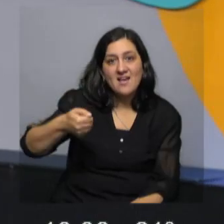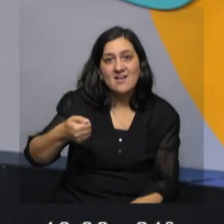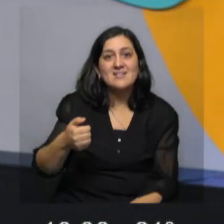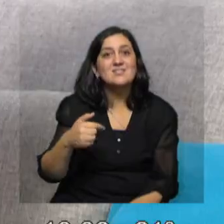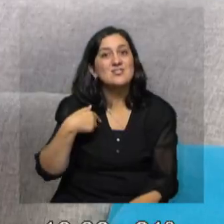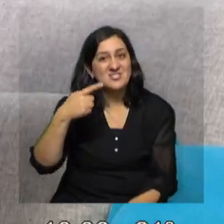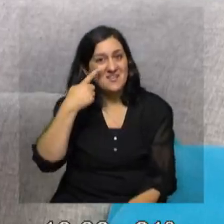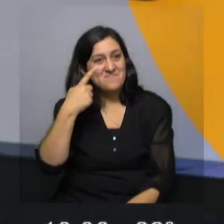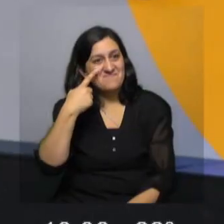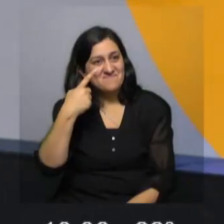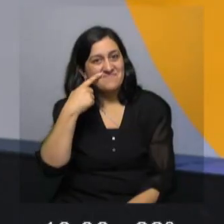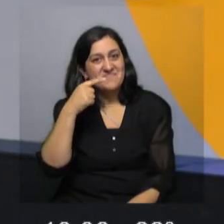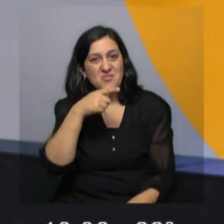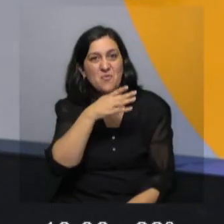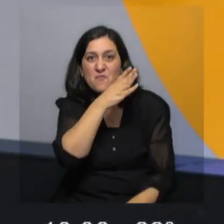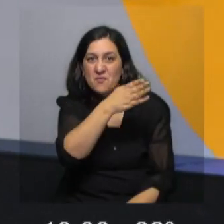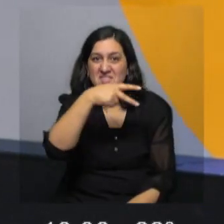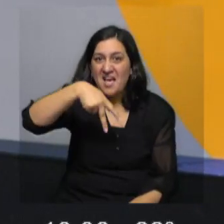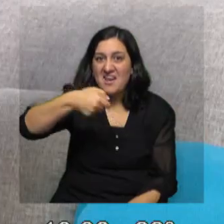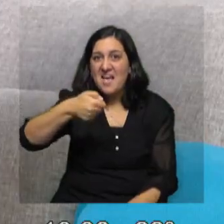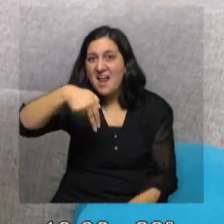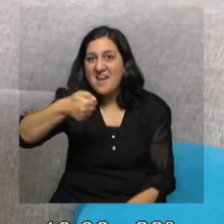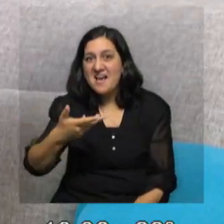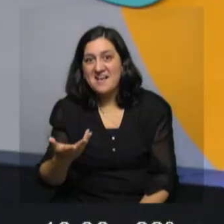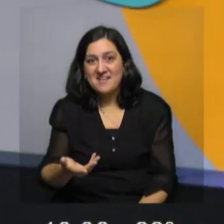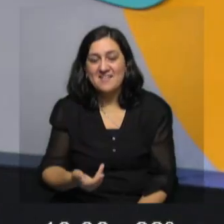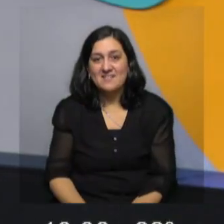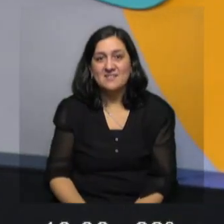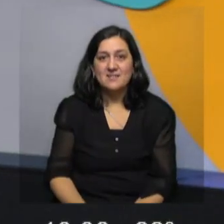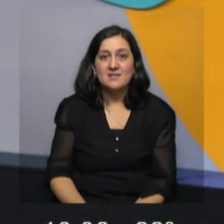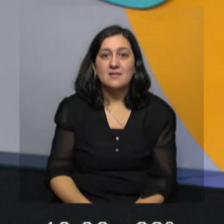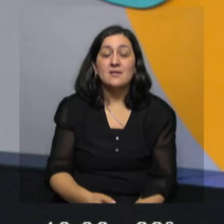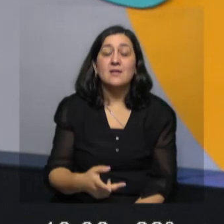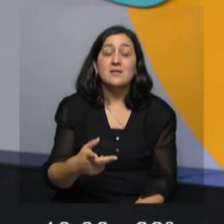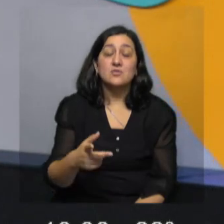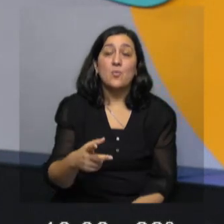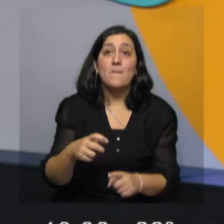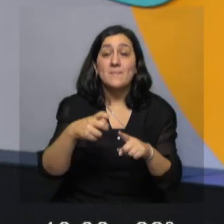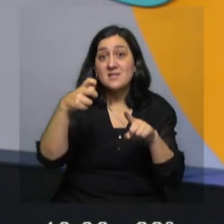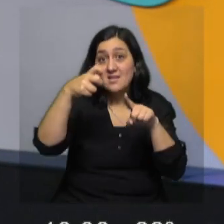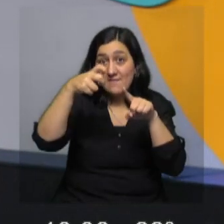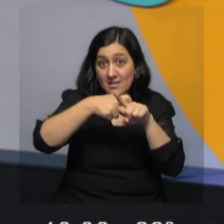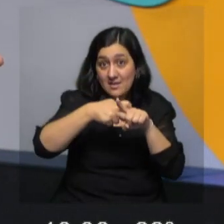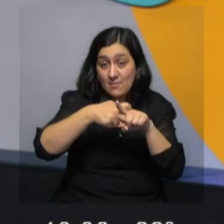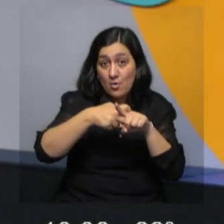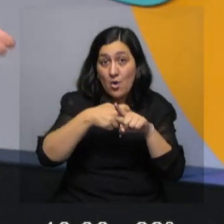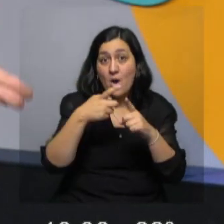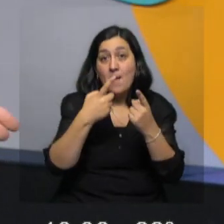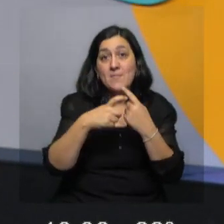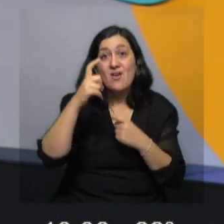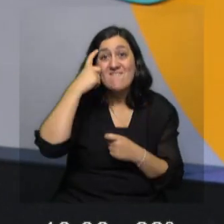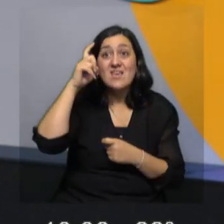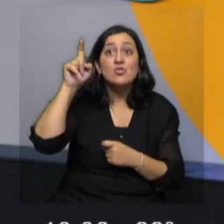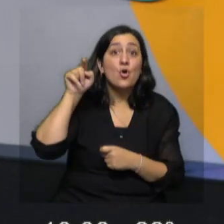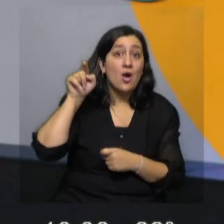No sabía. Explica que lo de naná. Lo de naná es un preservativo también que inventó ella